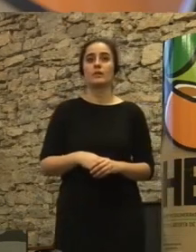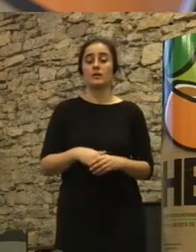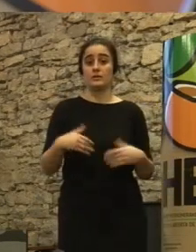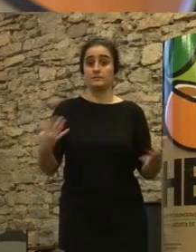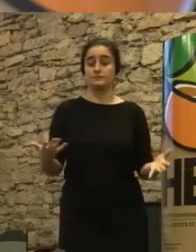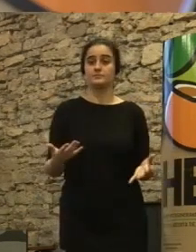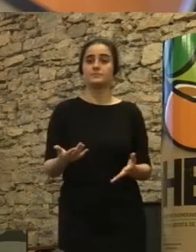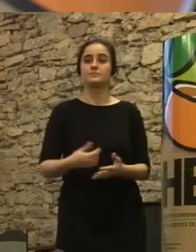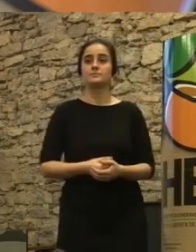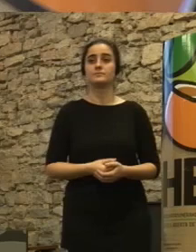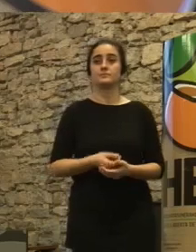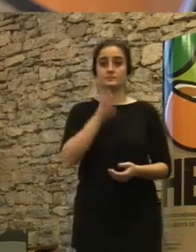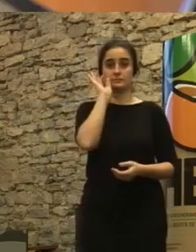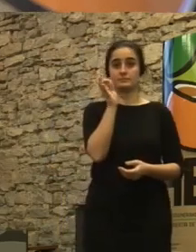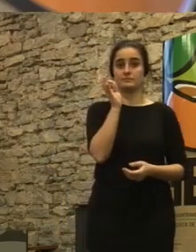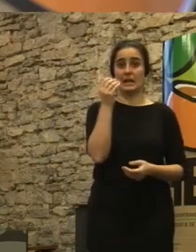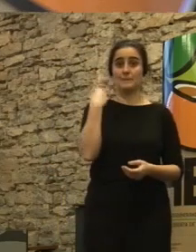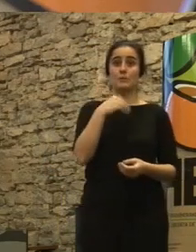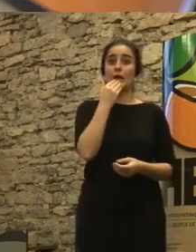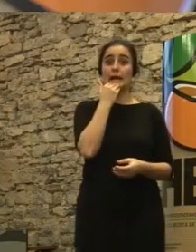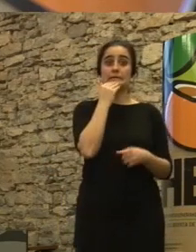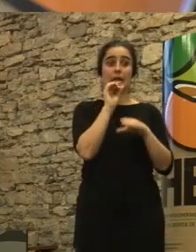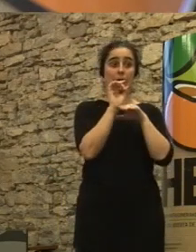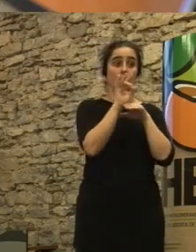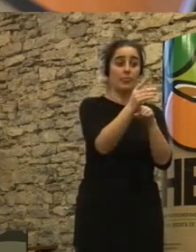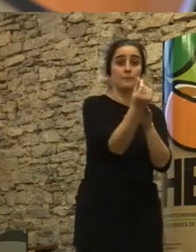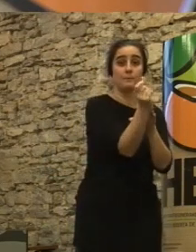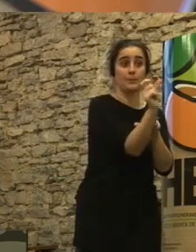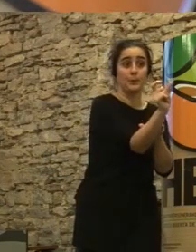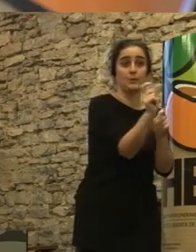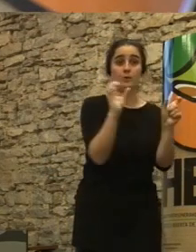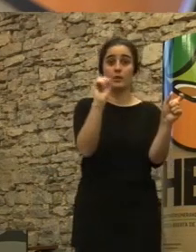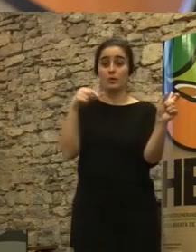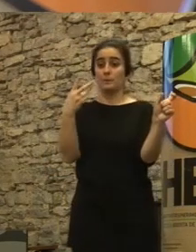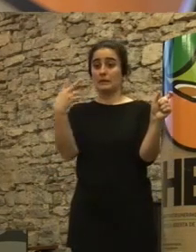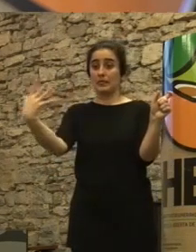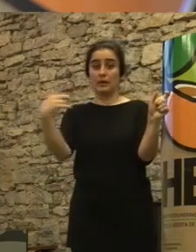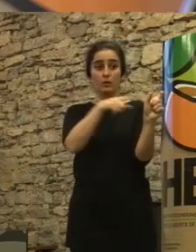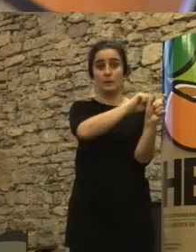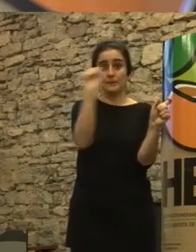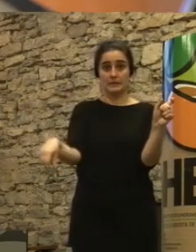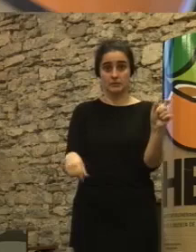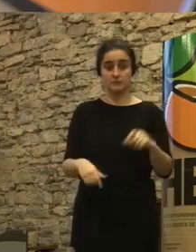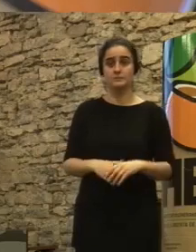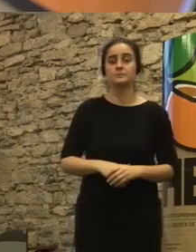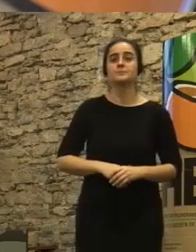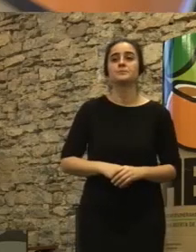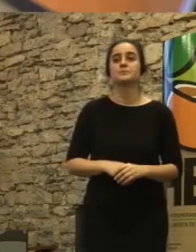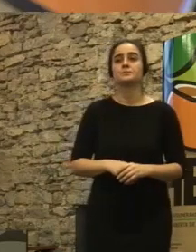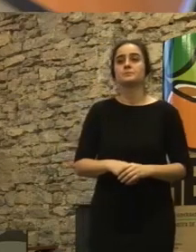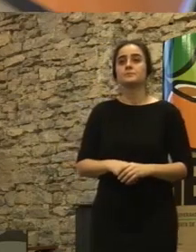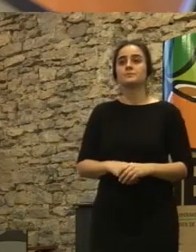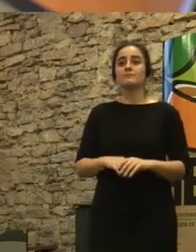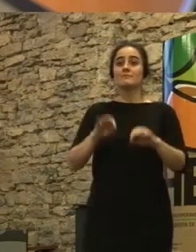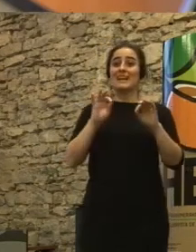dicho, valía más el envío de la carta que el 0,25 que nos daban. Bueno, pues aunque este